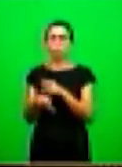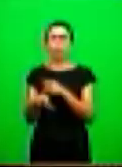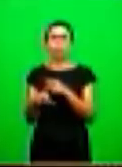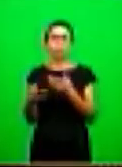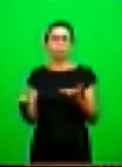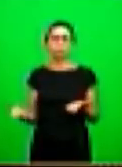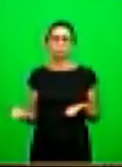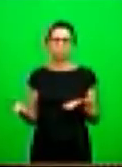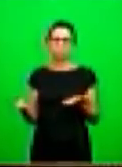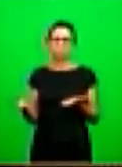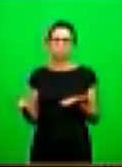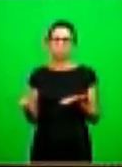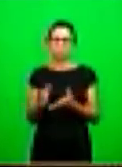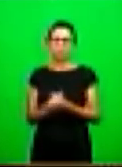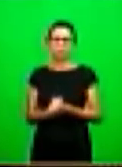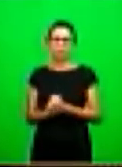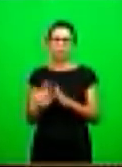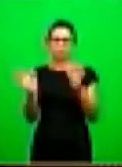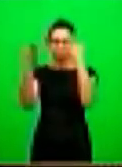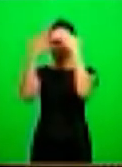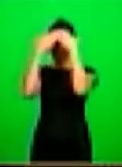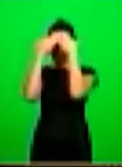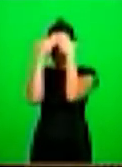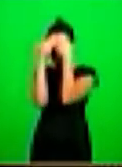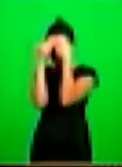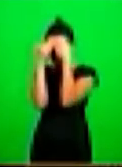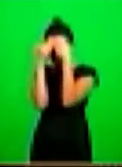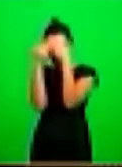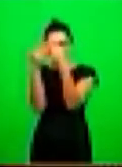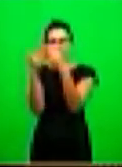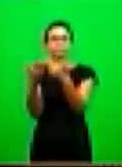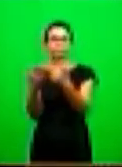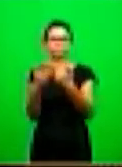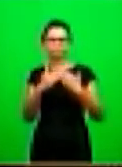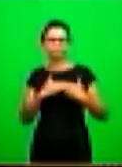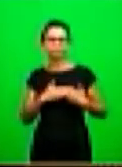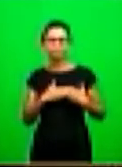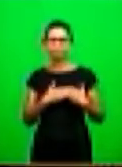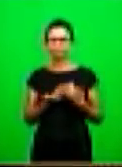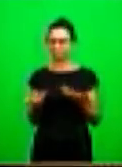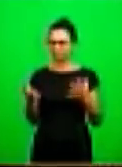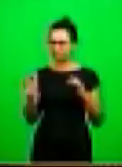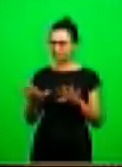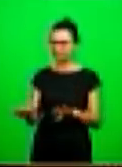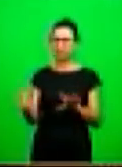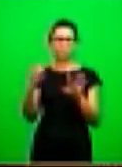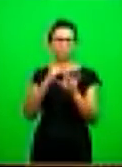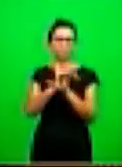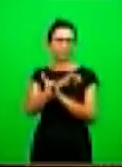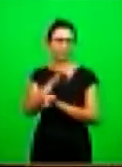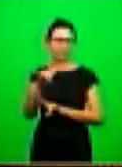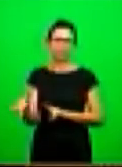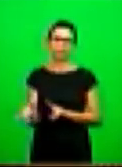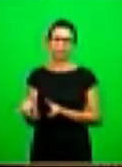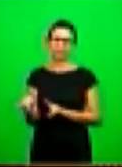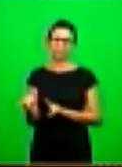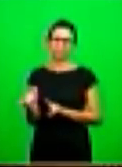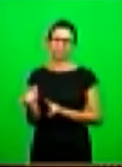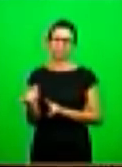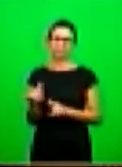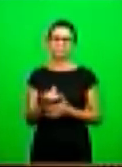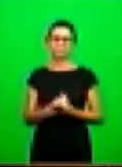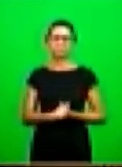pueblo estaba con sus ojos y sus oídos cerrados para ver, para oír aquello que Dios había